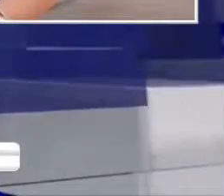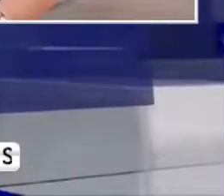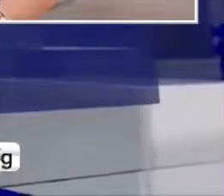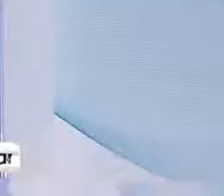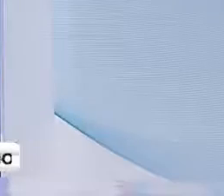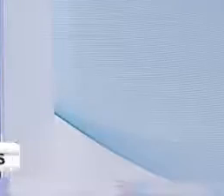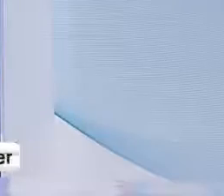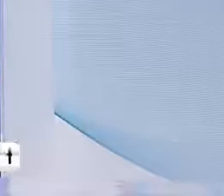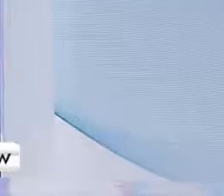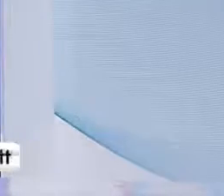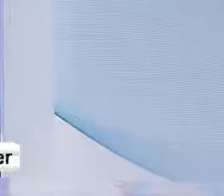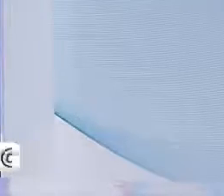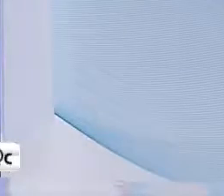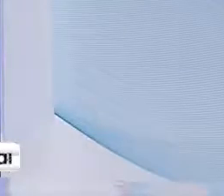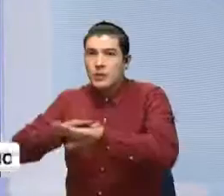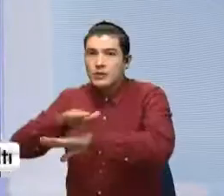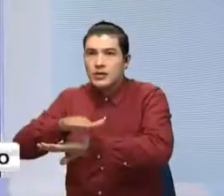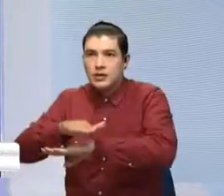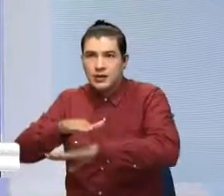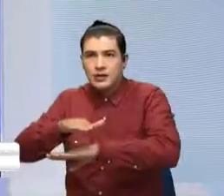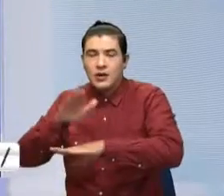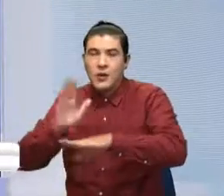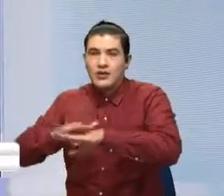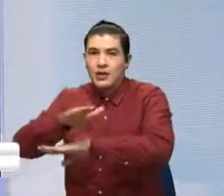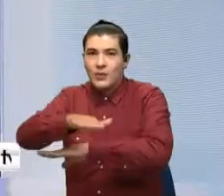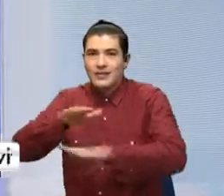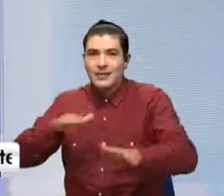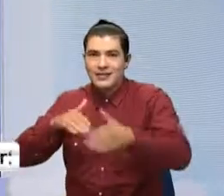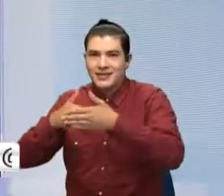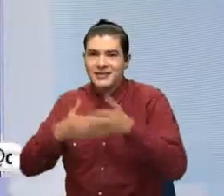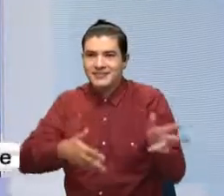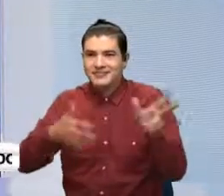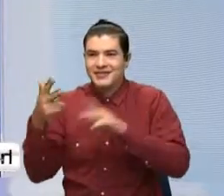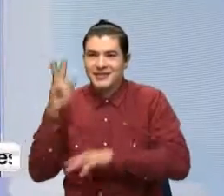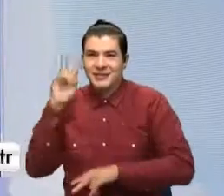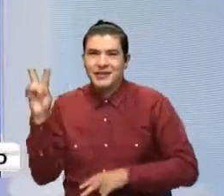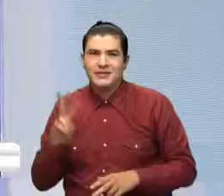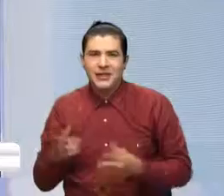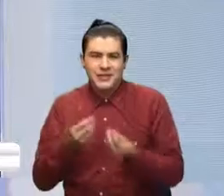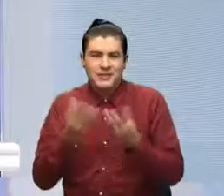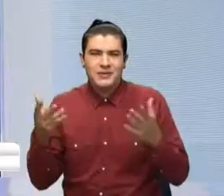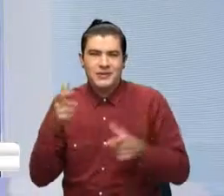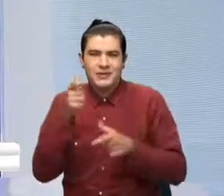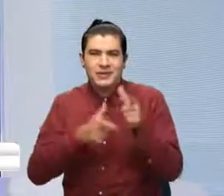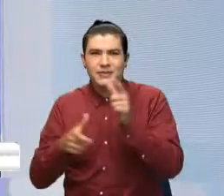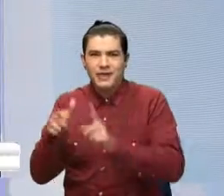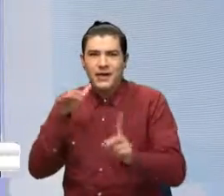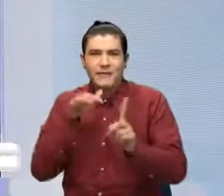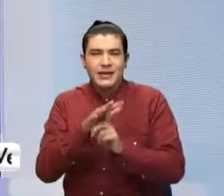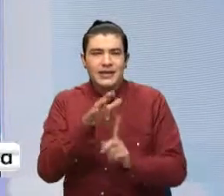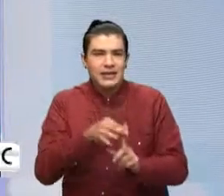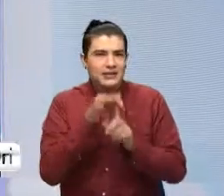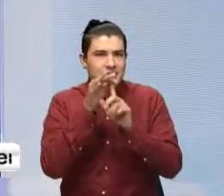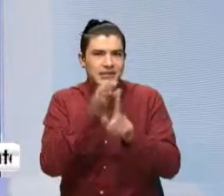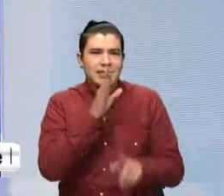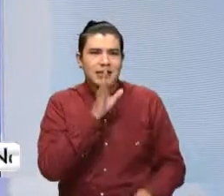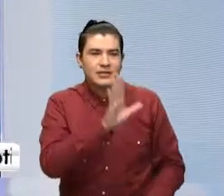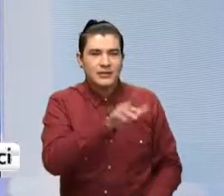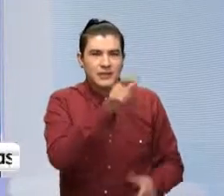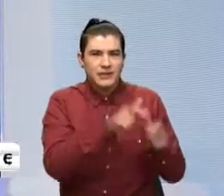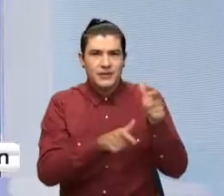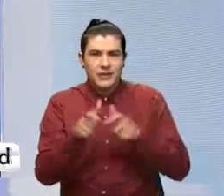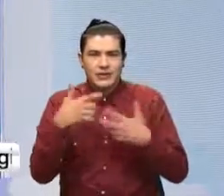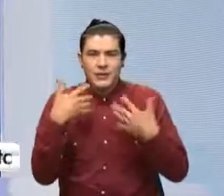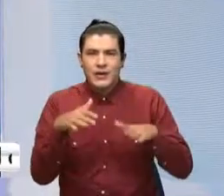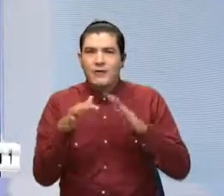Y es que tras el cierre de la frontera son miles de las personas que se han visto afectadas, especialmente aquellas que padecen enfermedades crónicas y que obviamente